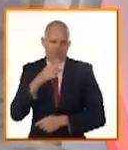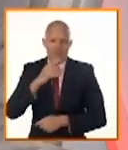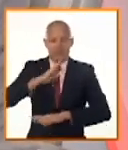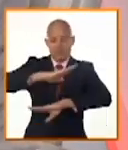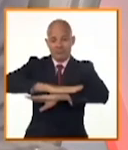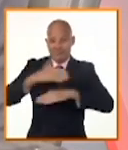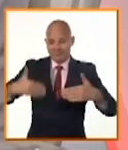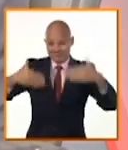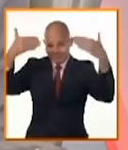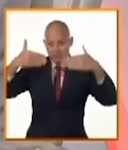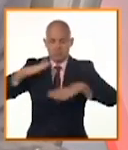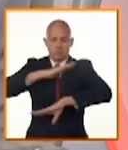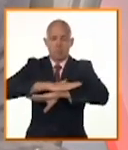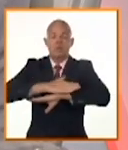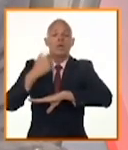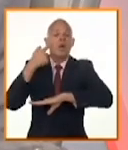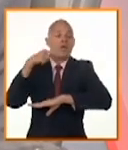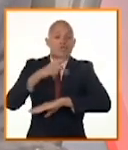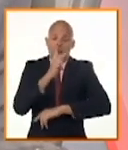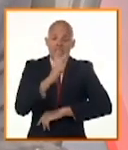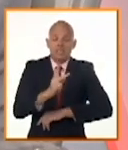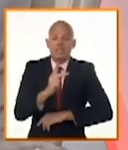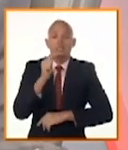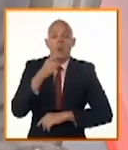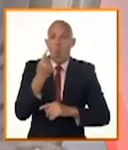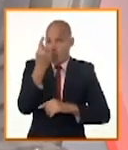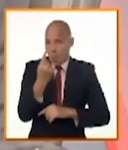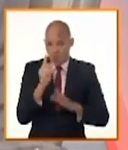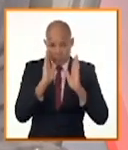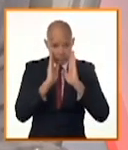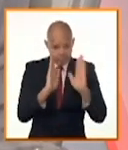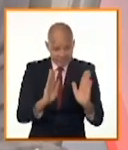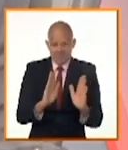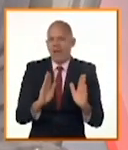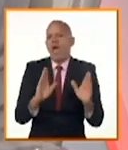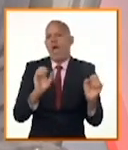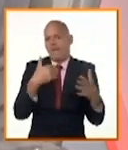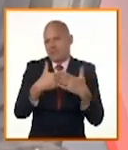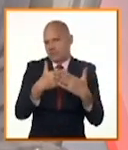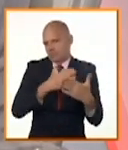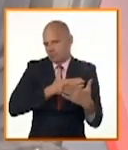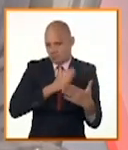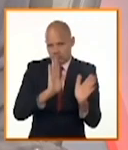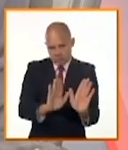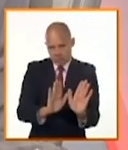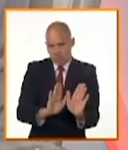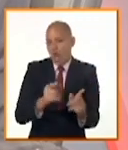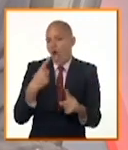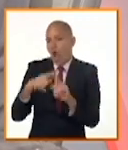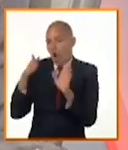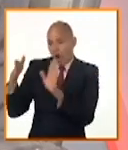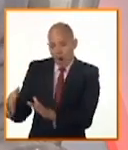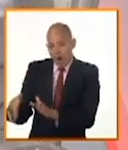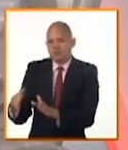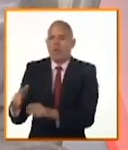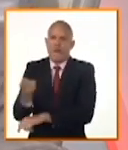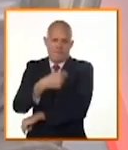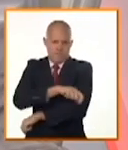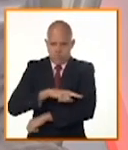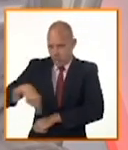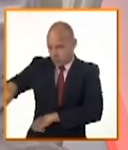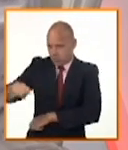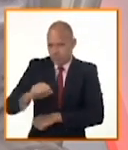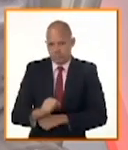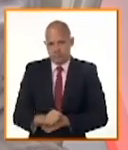para extracción a través de los cajeros automáticos e incluso prácticas que que se usaban en momentos en que no había